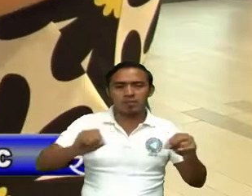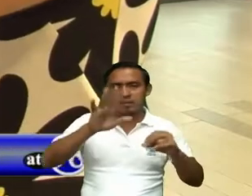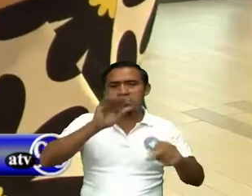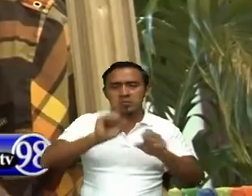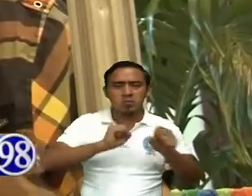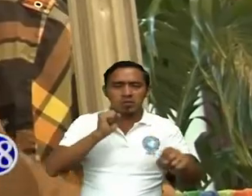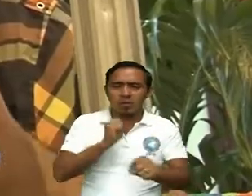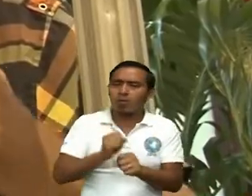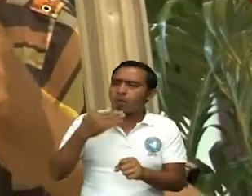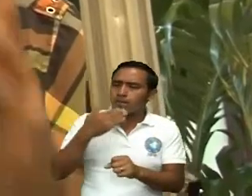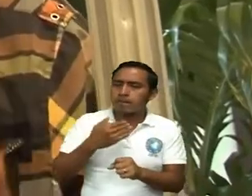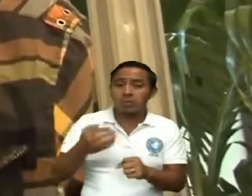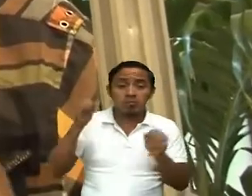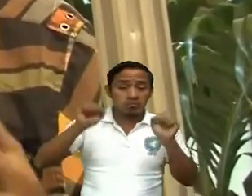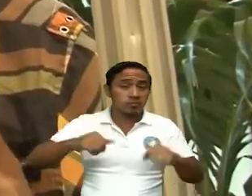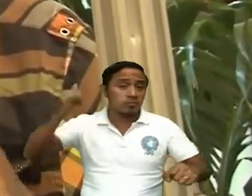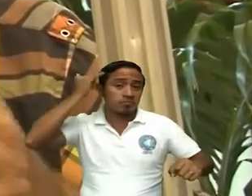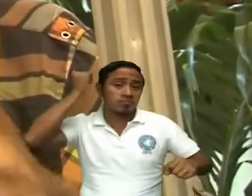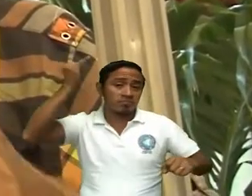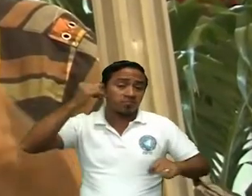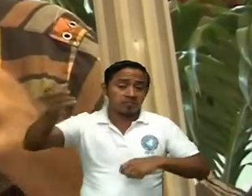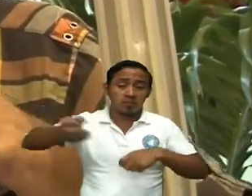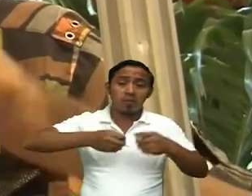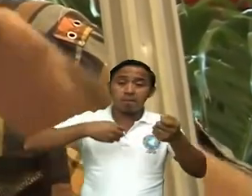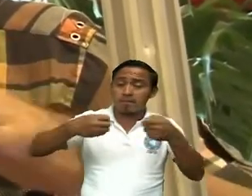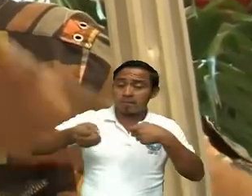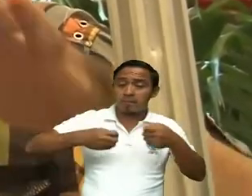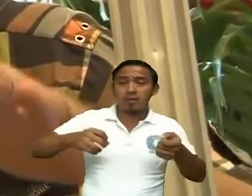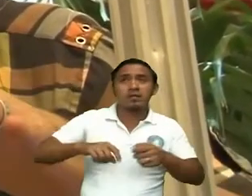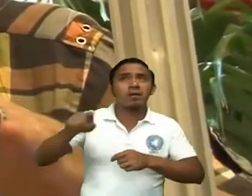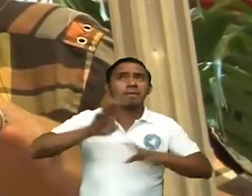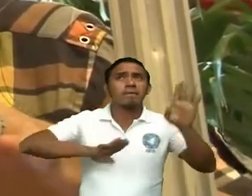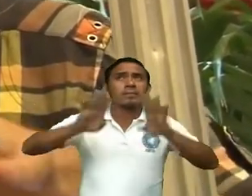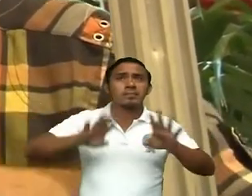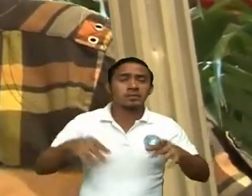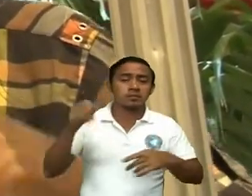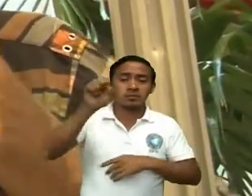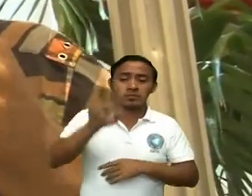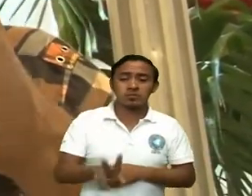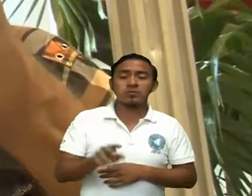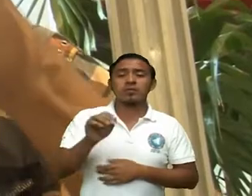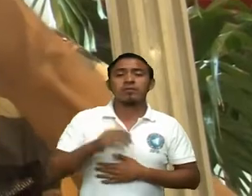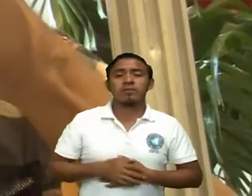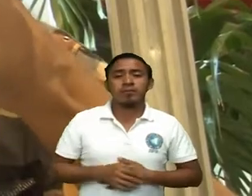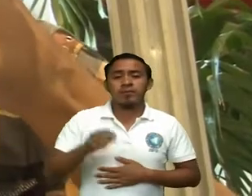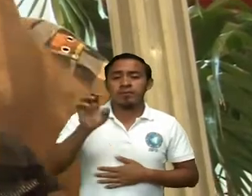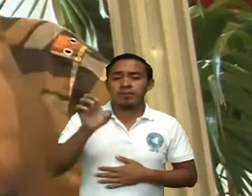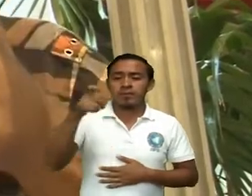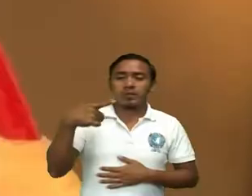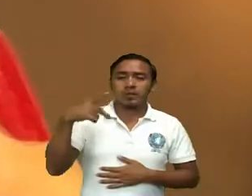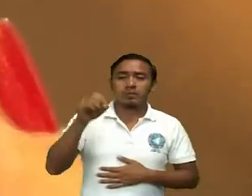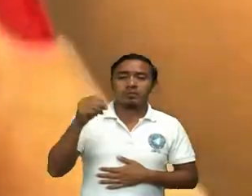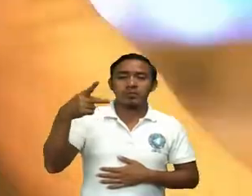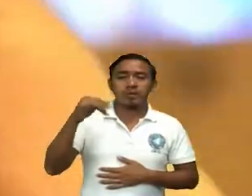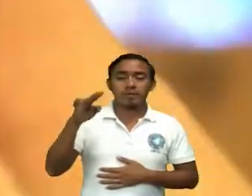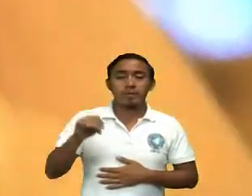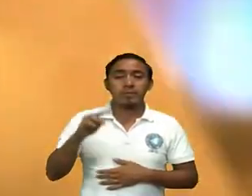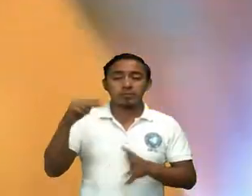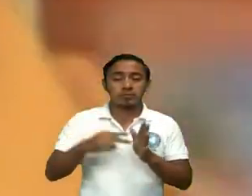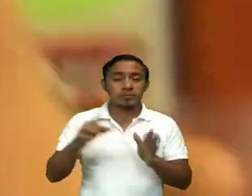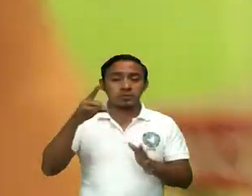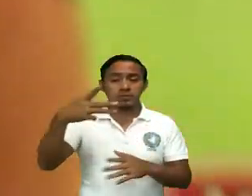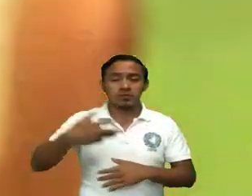muchas oportunidades de emprender y hacer negocios. Ellos participan en la segunda edición de la Expo Pyme